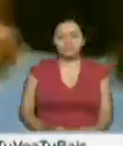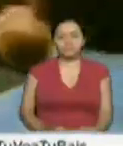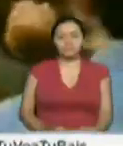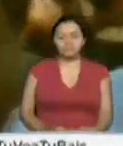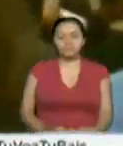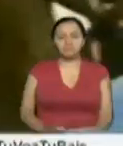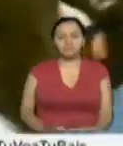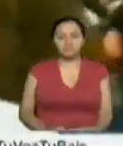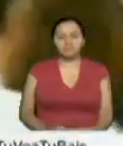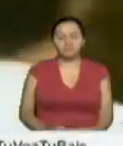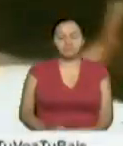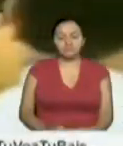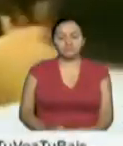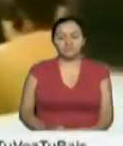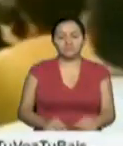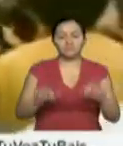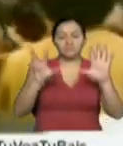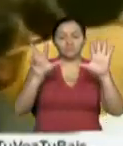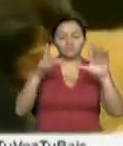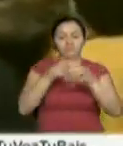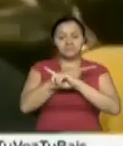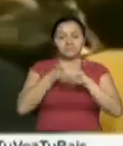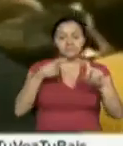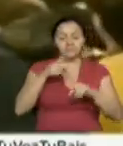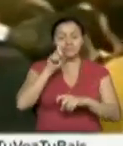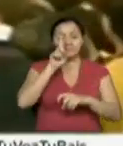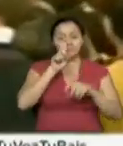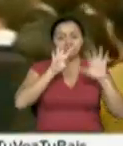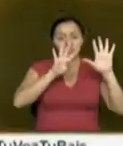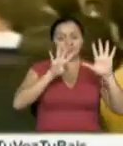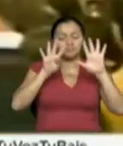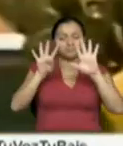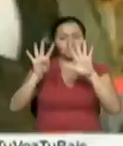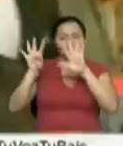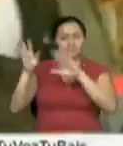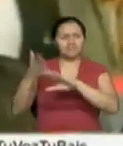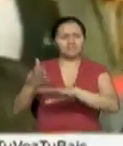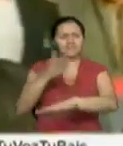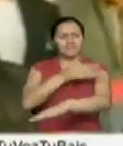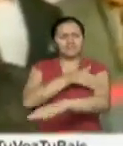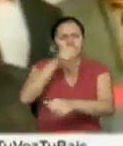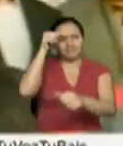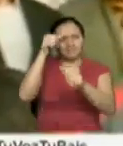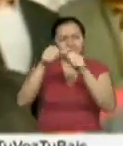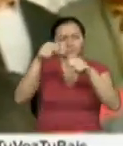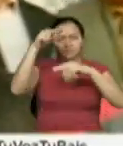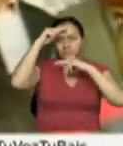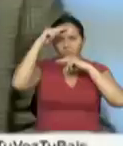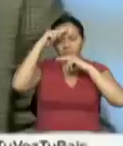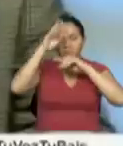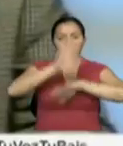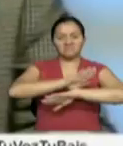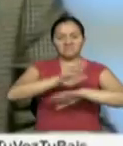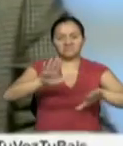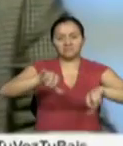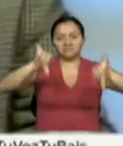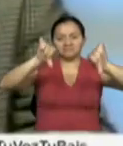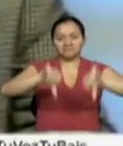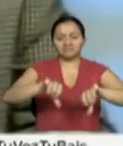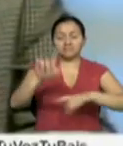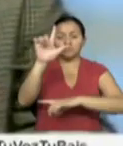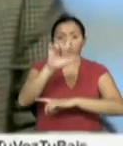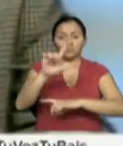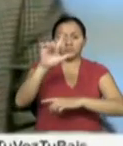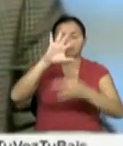Cuando inició el drama. El 8 de marzo de 1999 es un día que pasó a la historia ecuatoriana por la noticia que trajo consigo. Aquel lunes en